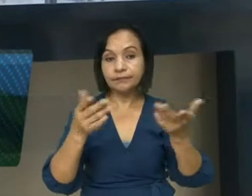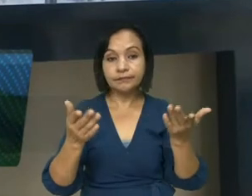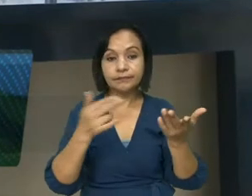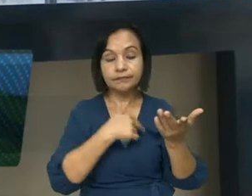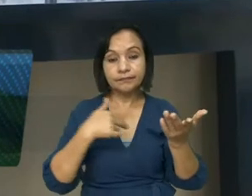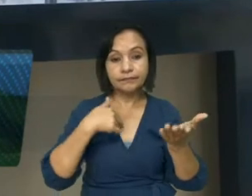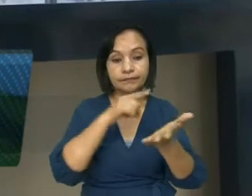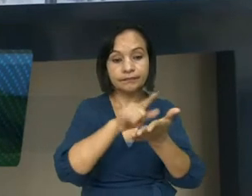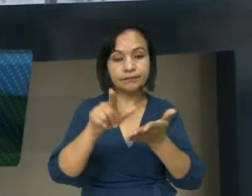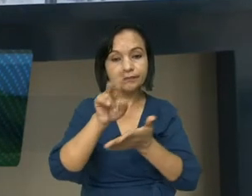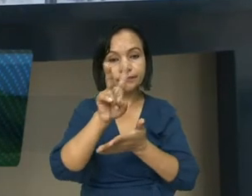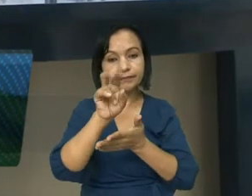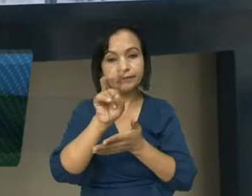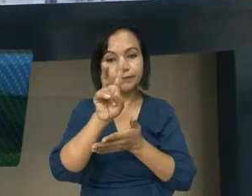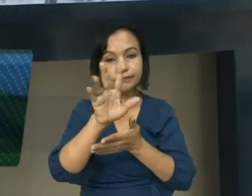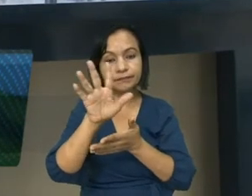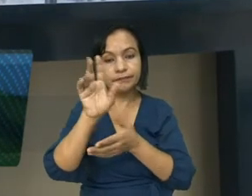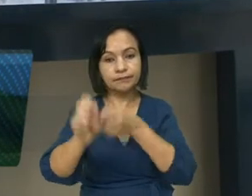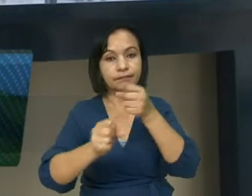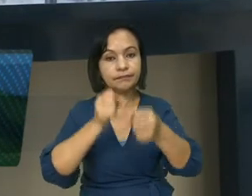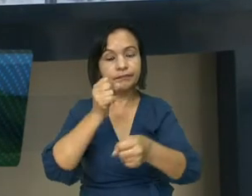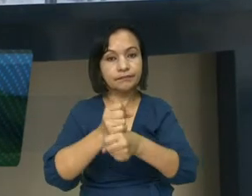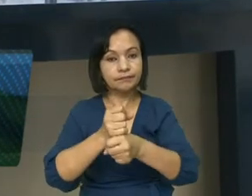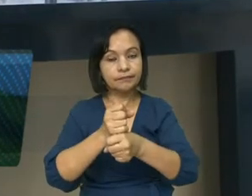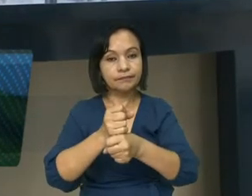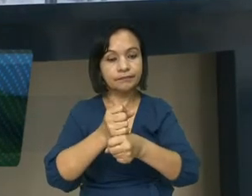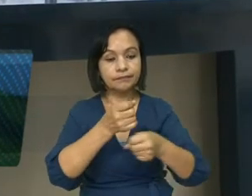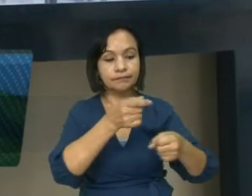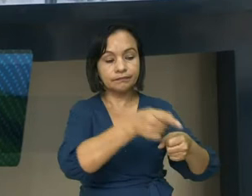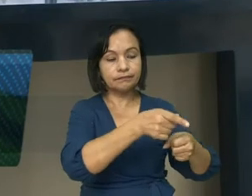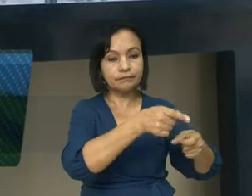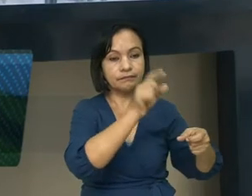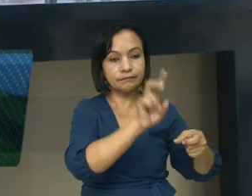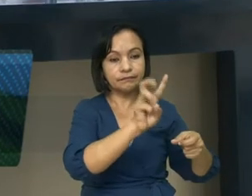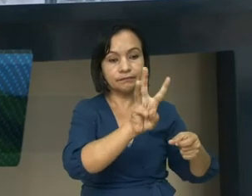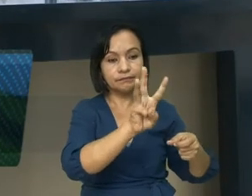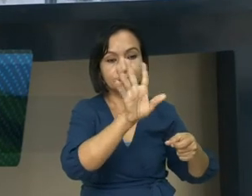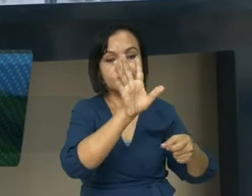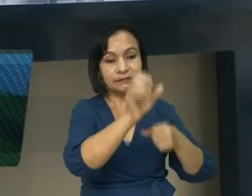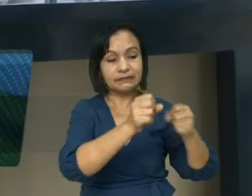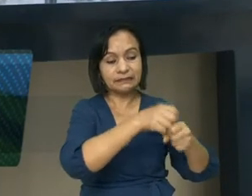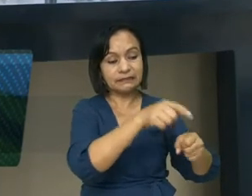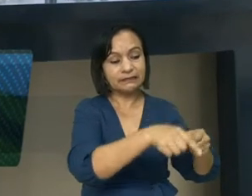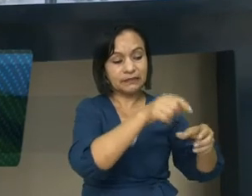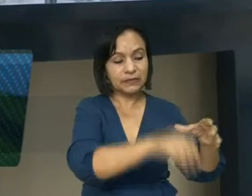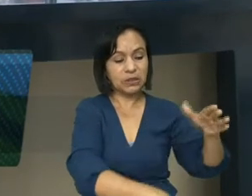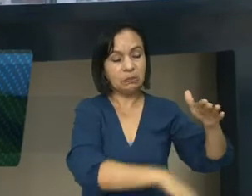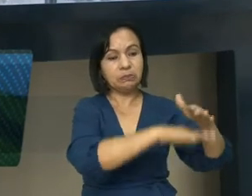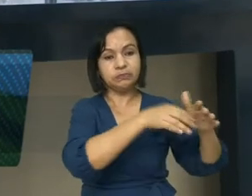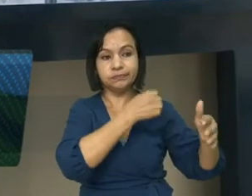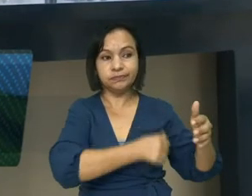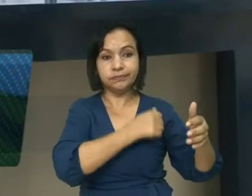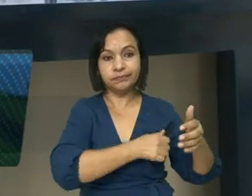de saneamiento anda por los 20, 25 años, mientras que una letrina anda entre 3 y 5 años. Entonces eso es relativo, el costo.